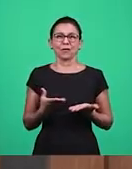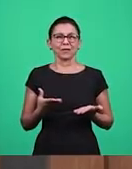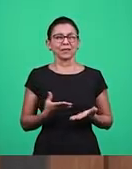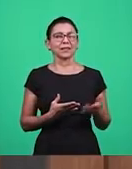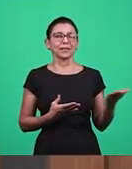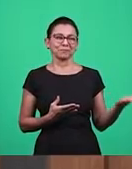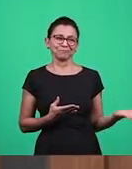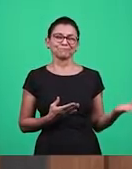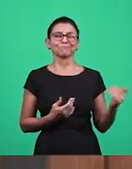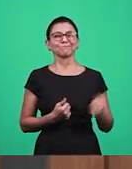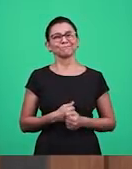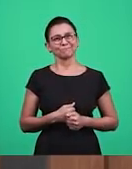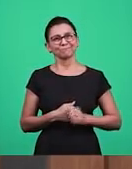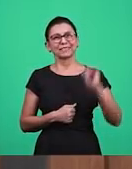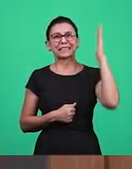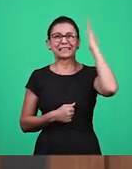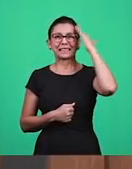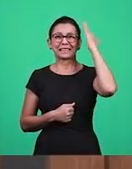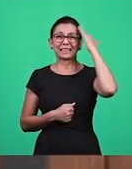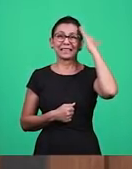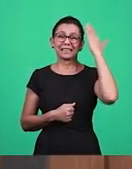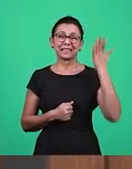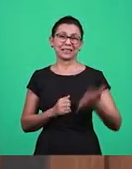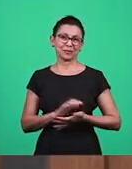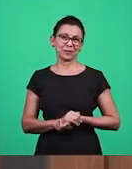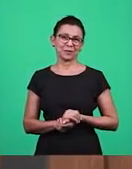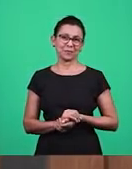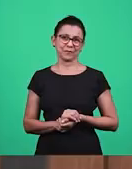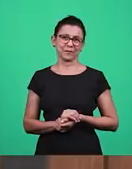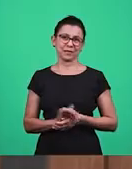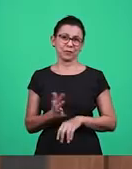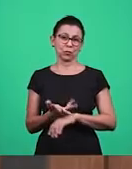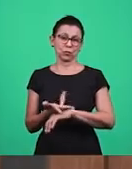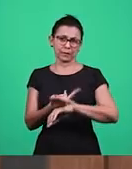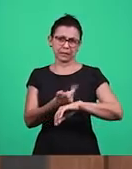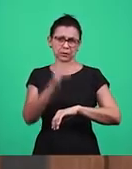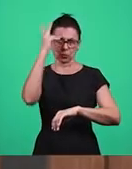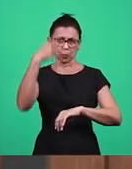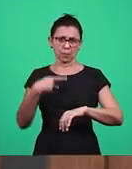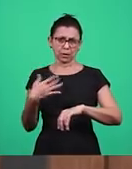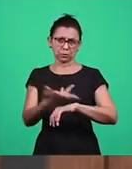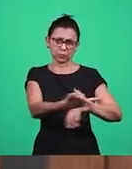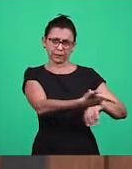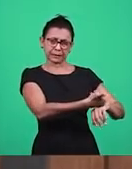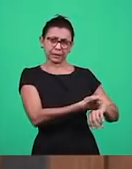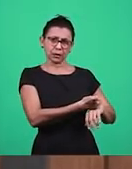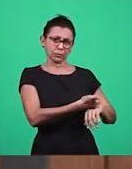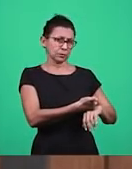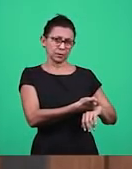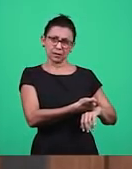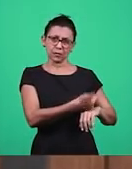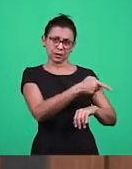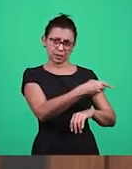Ahora, él entendió. Él fue convencido, no fue convencido por los argumentos, por la razón, sino